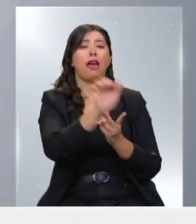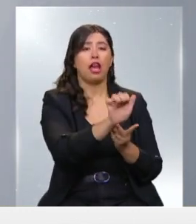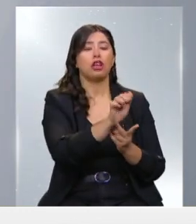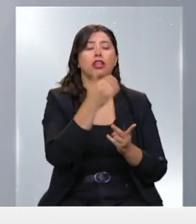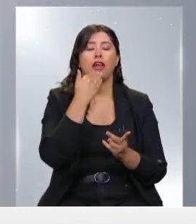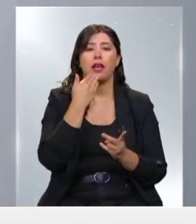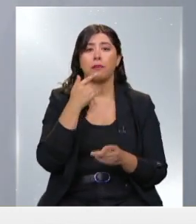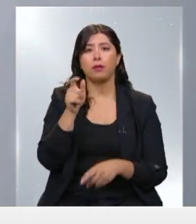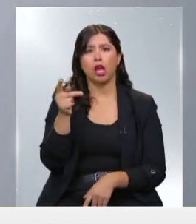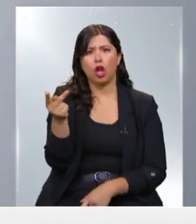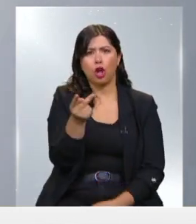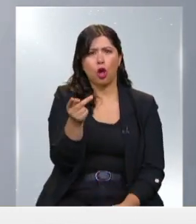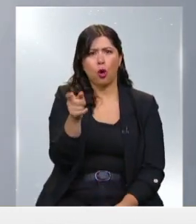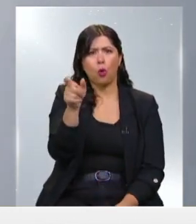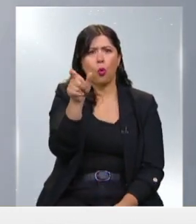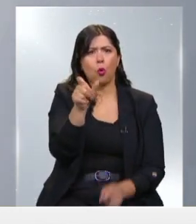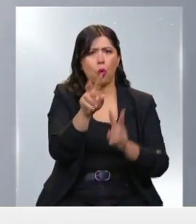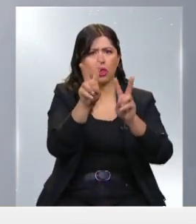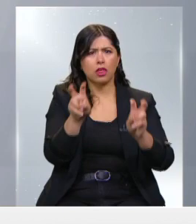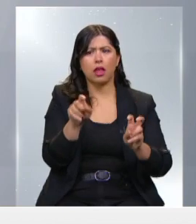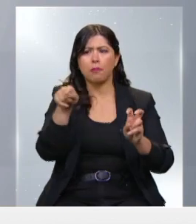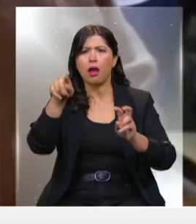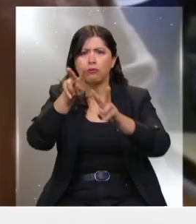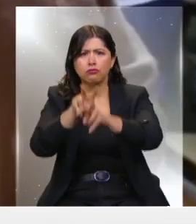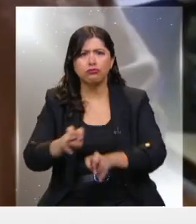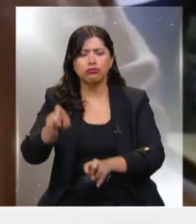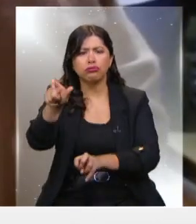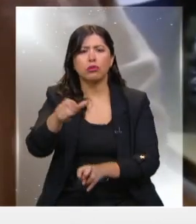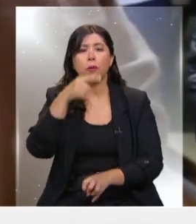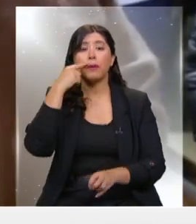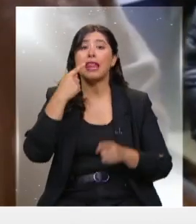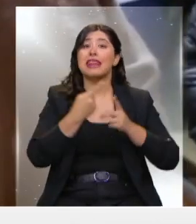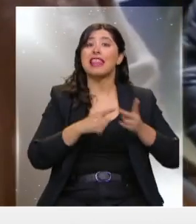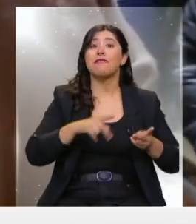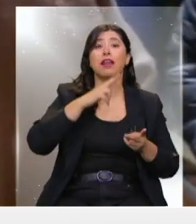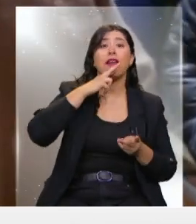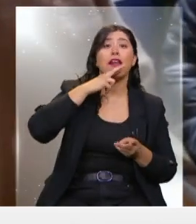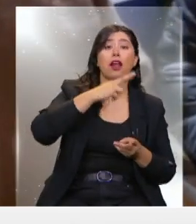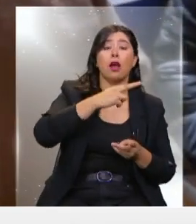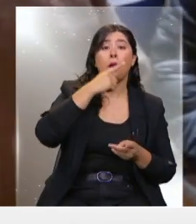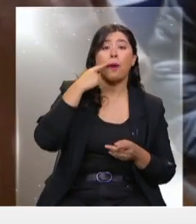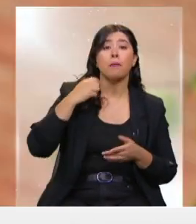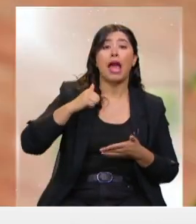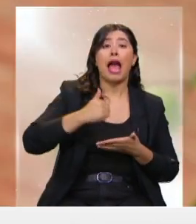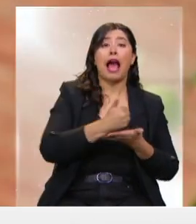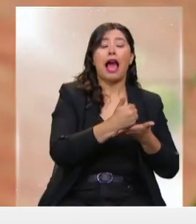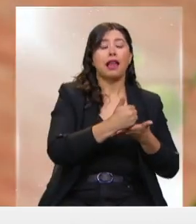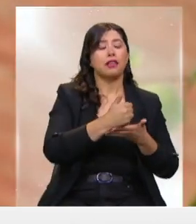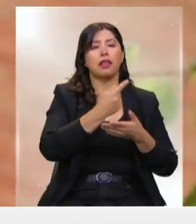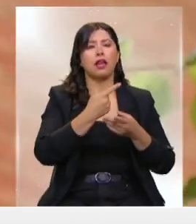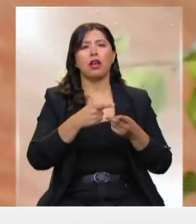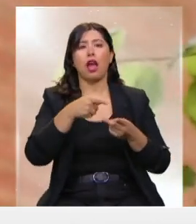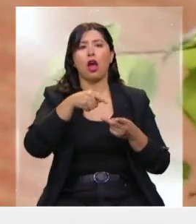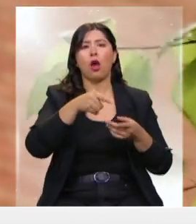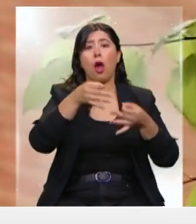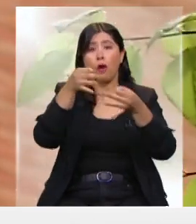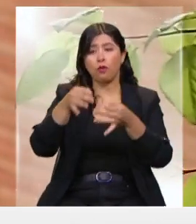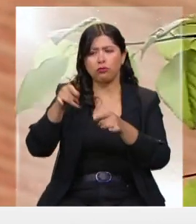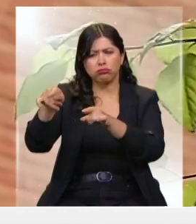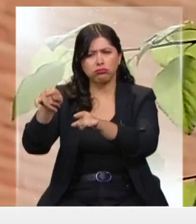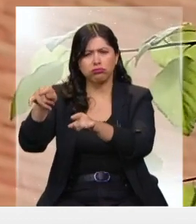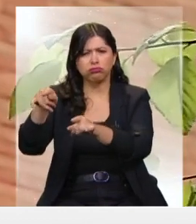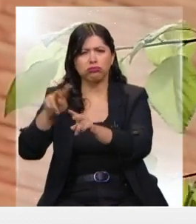investigado por delitos sexuales, el edil de Victoria, a diferencia de Reinau, no ha sido formalizado, pero sí la fiscalía está recopilando